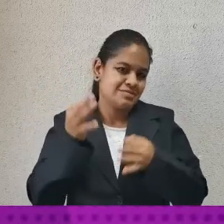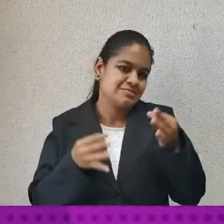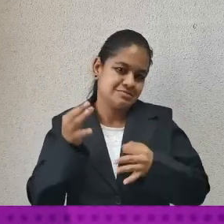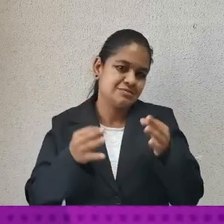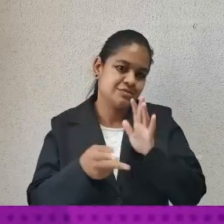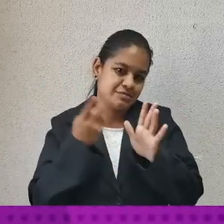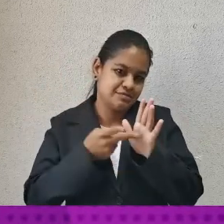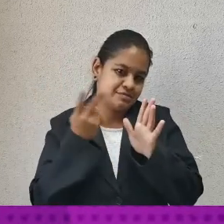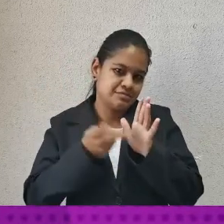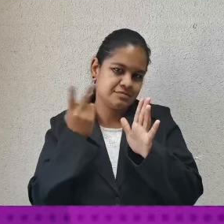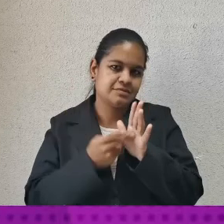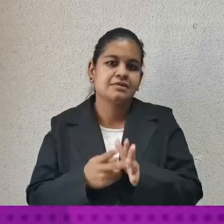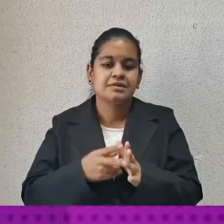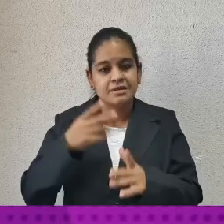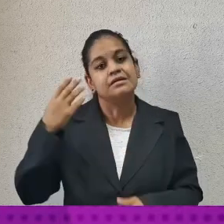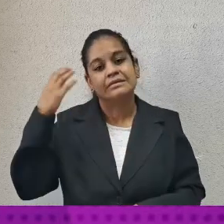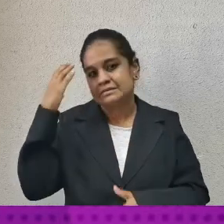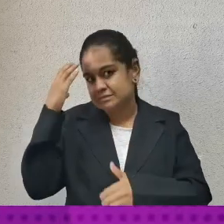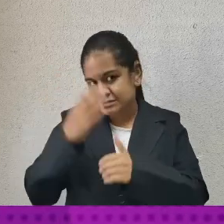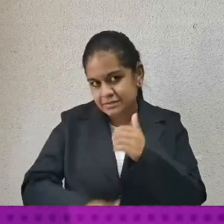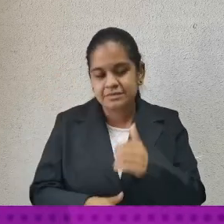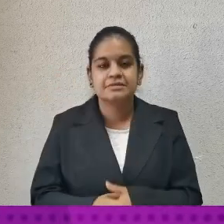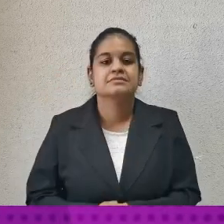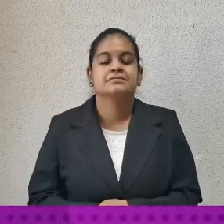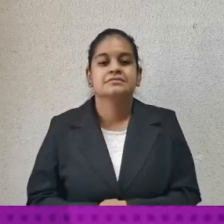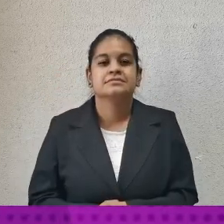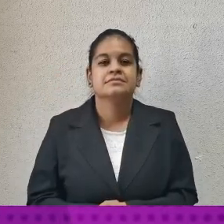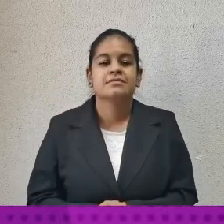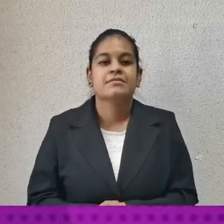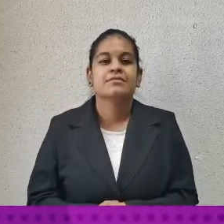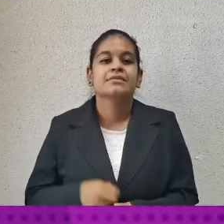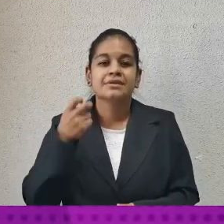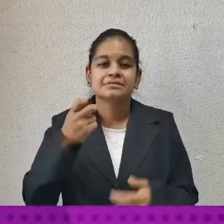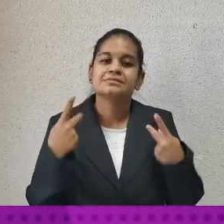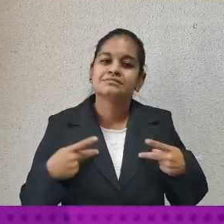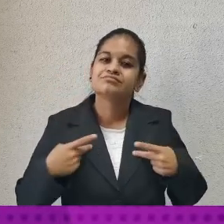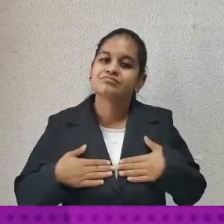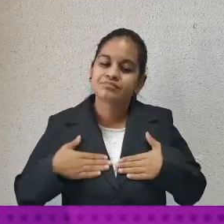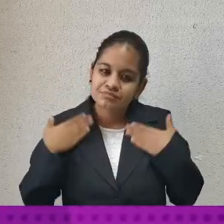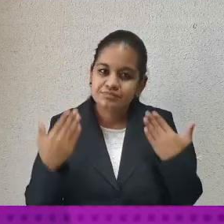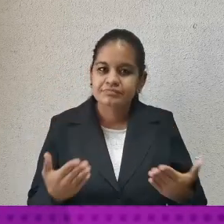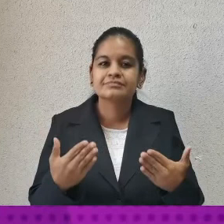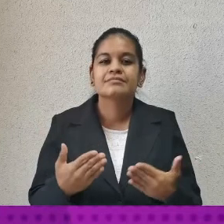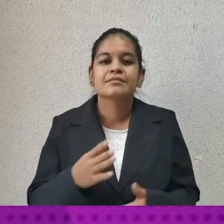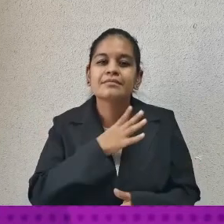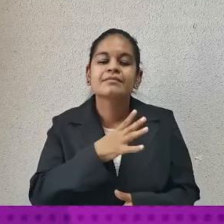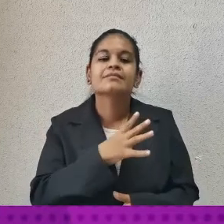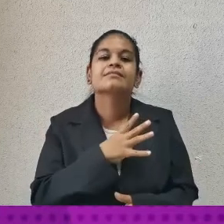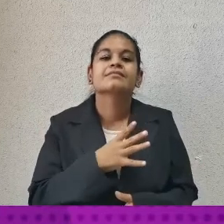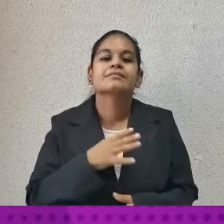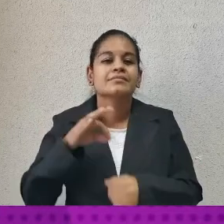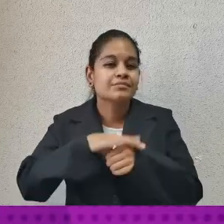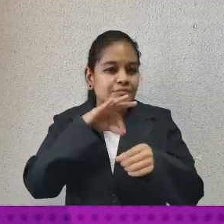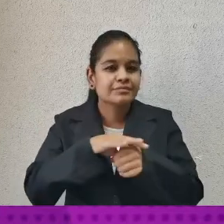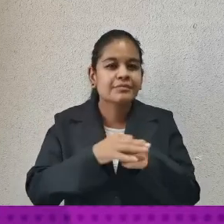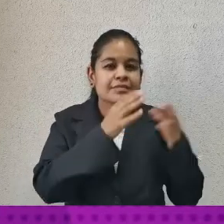Es decir, la ciudadanía tiene que estar tranquila de que este proceso se ha llevado a cabo con absoluto apego a